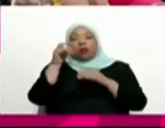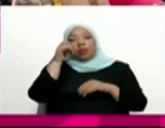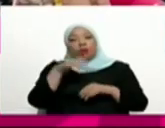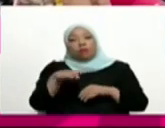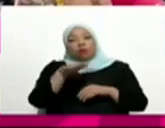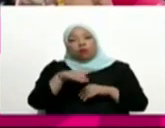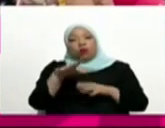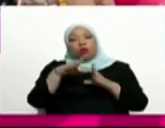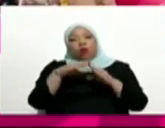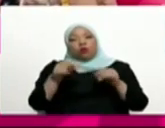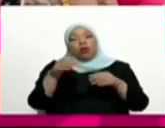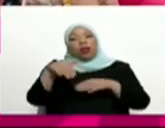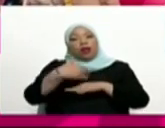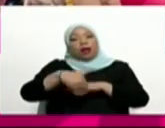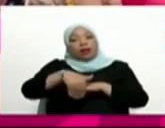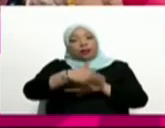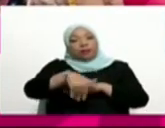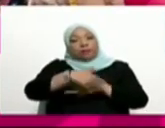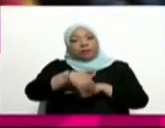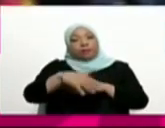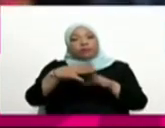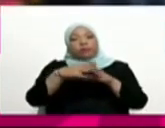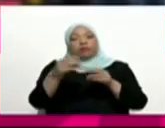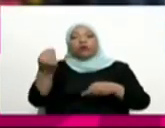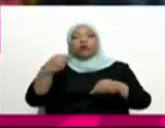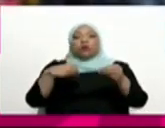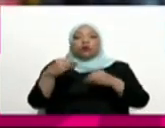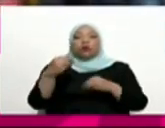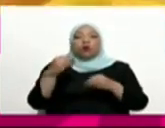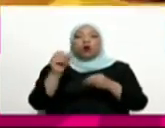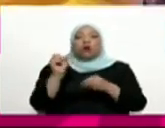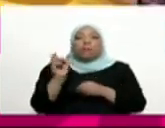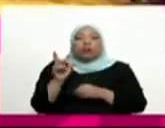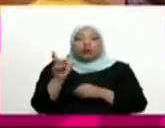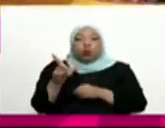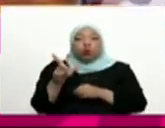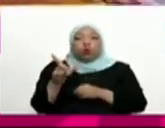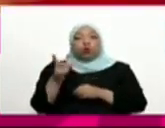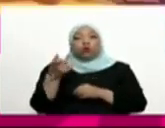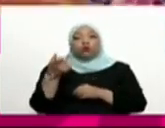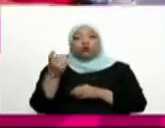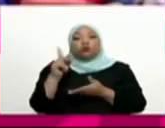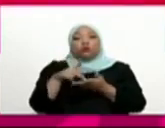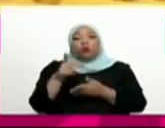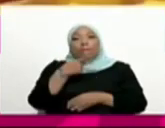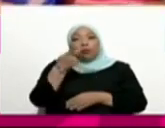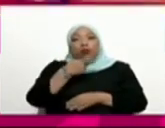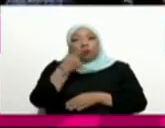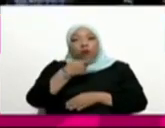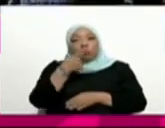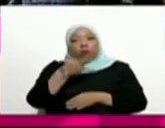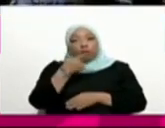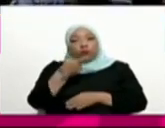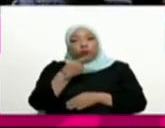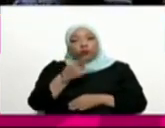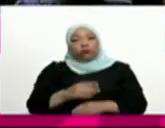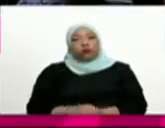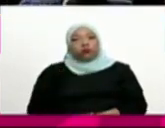pueblo, todo es pueblo en la calle. Todo va más allá del partido, más allá de un partido político.